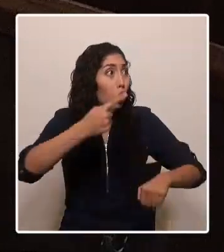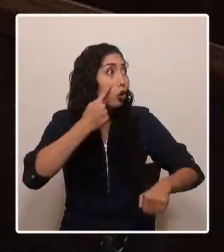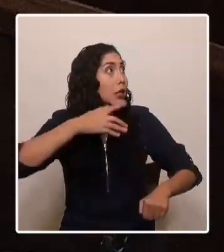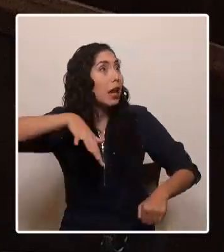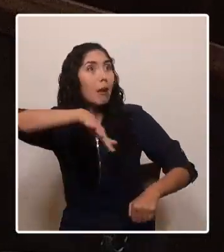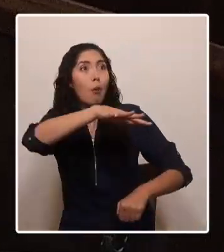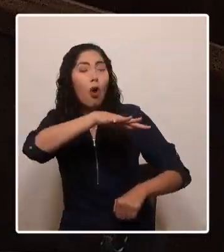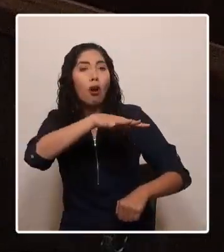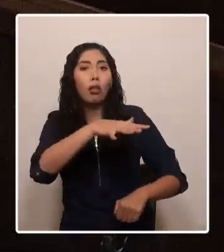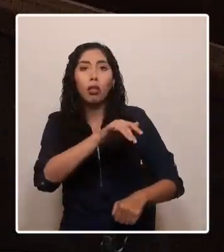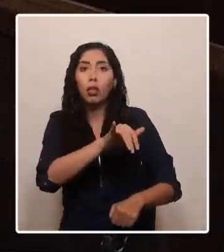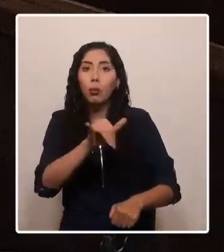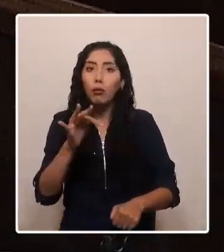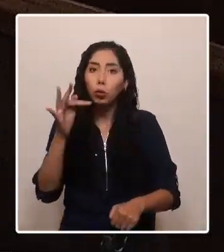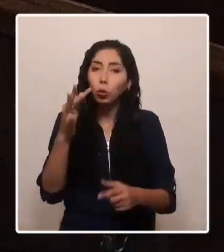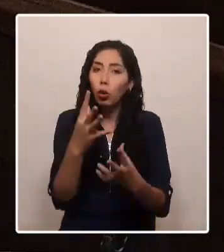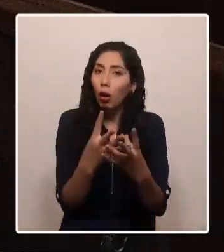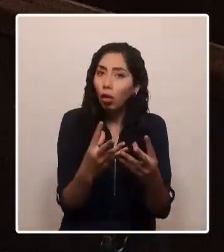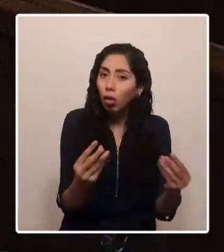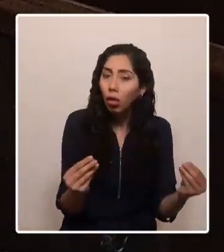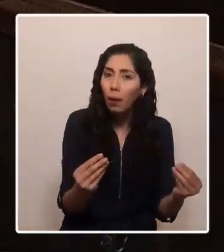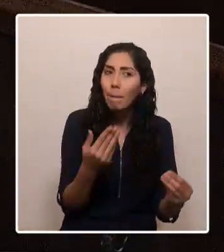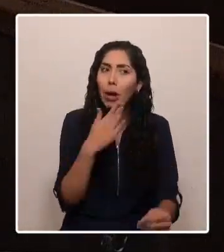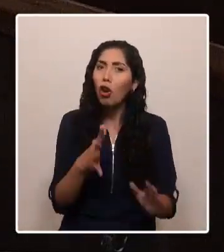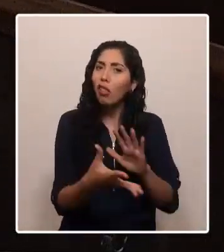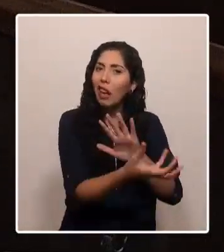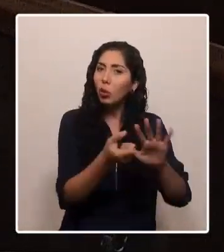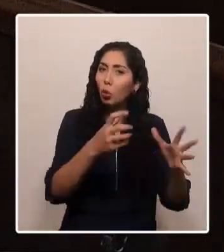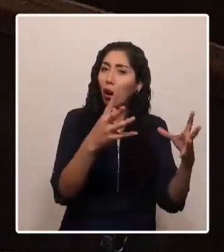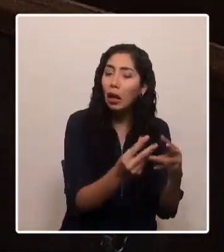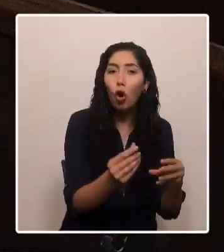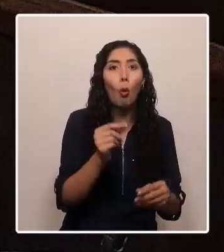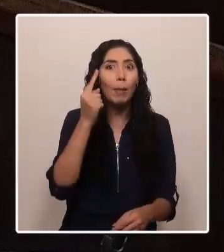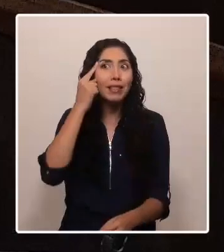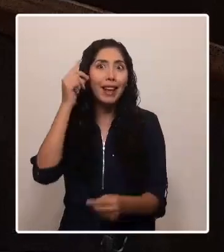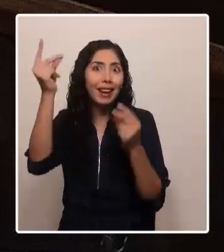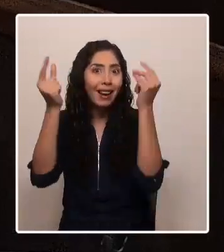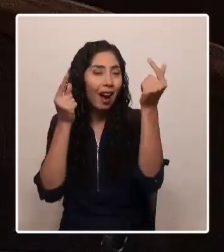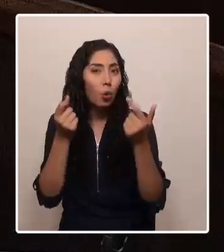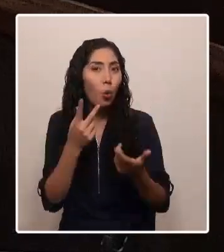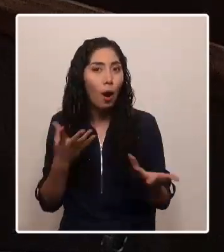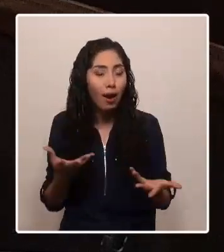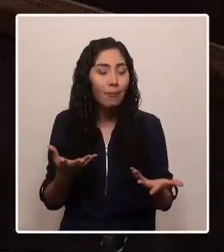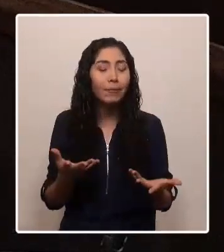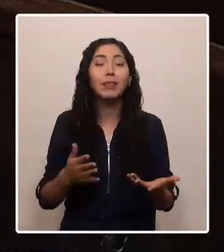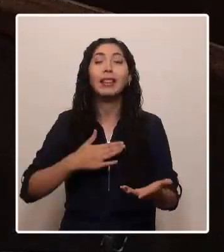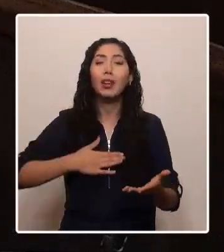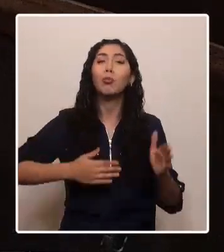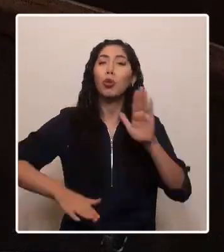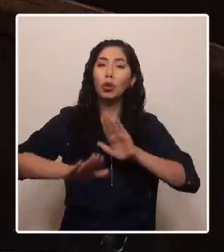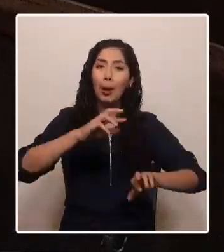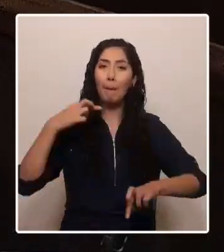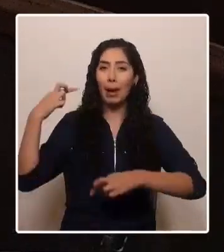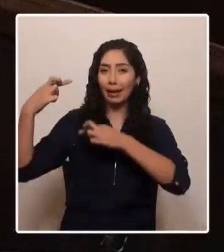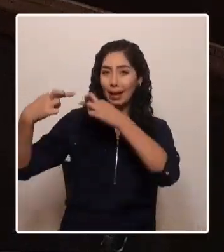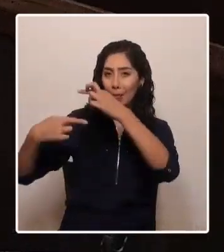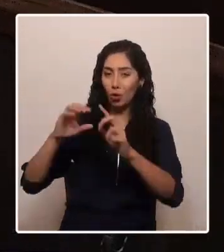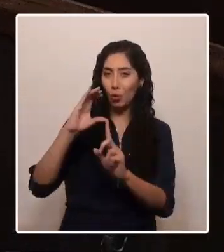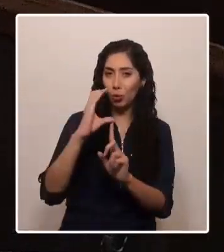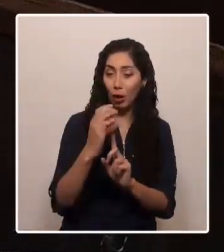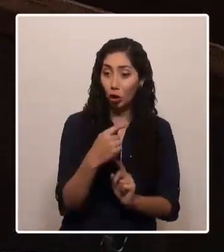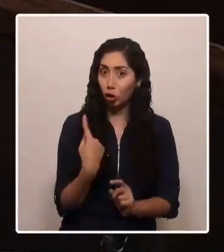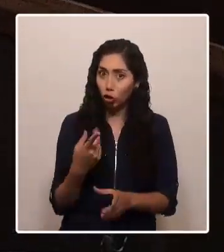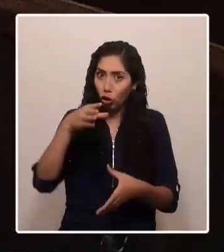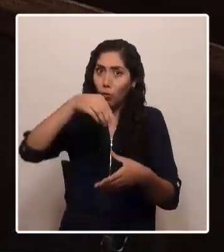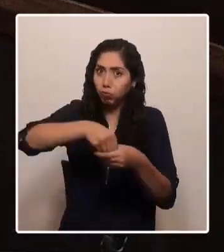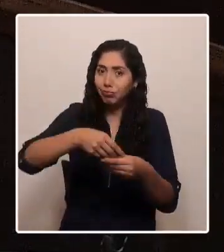a pensar y crear? Por eso, llamo a aprobar este artículo que protege el patrimonio biocultural porque somos parte de la naturaleza y debemos proteger el país